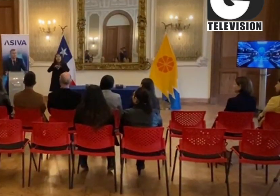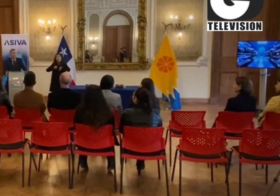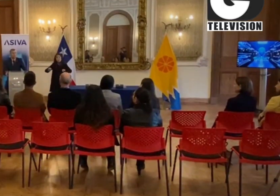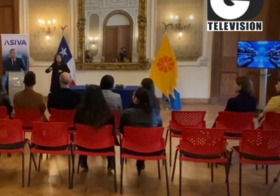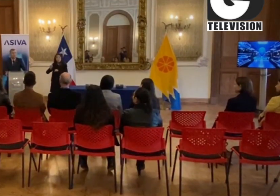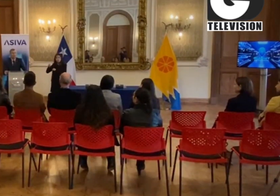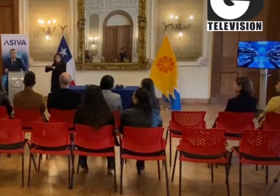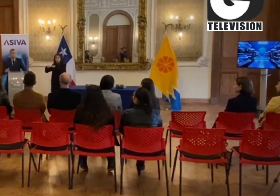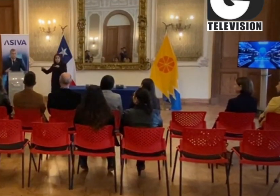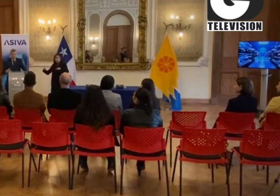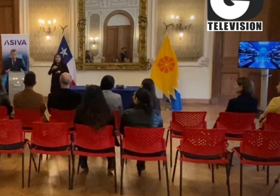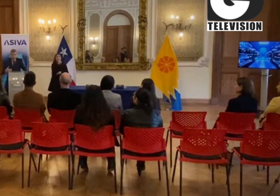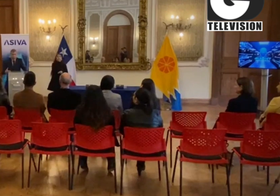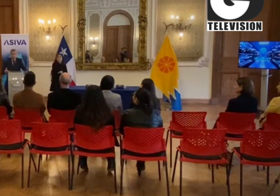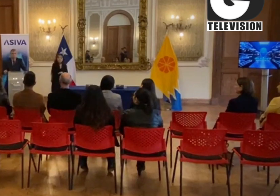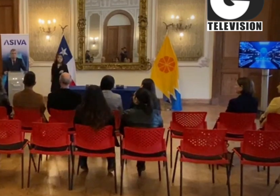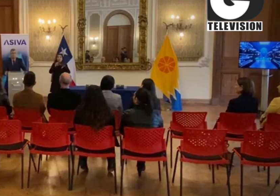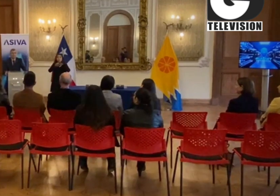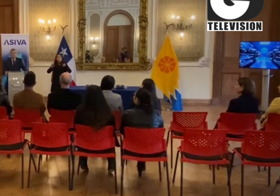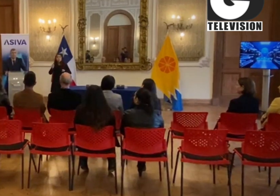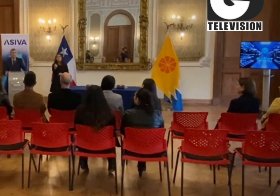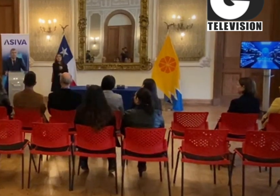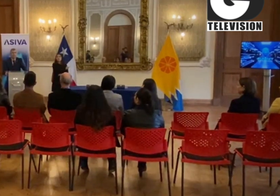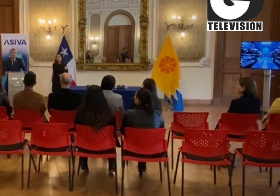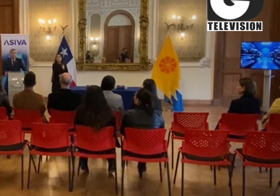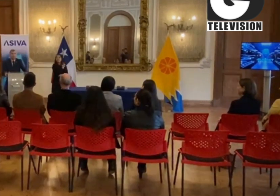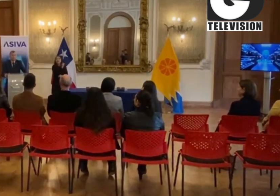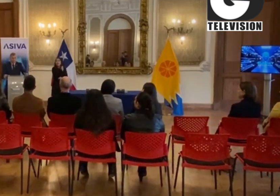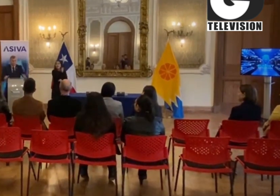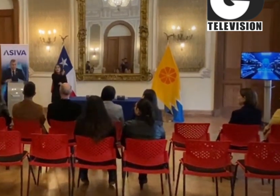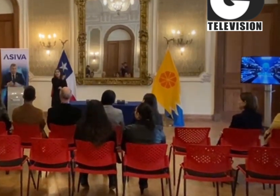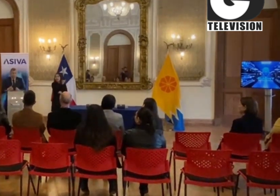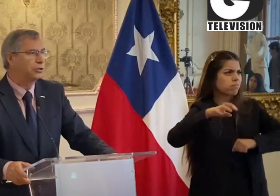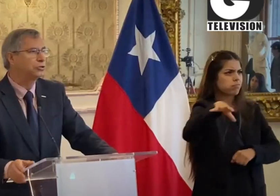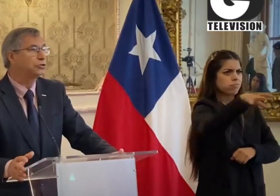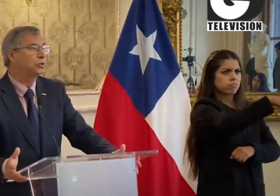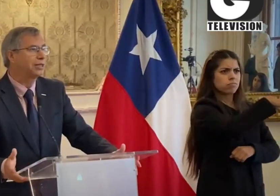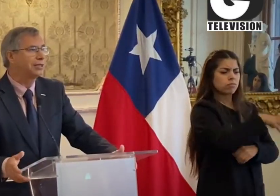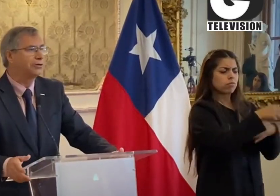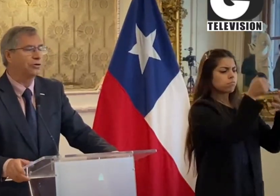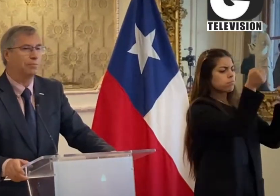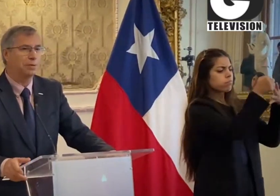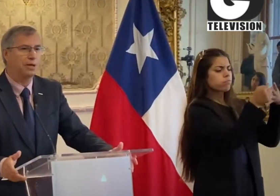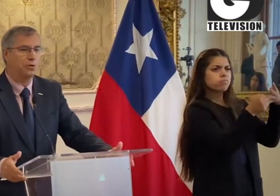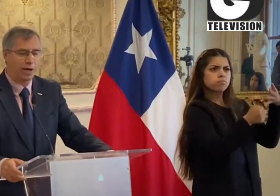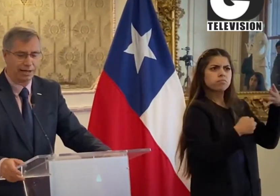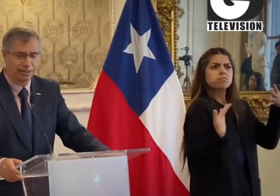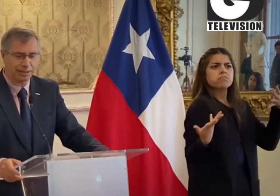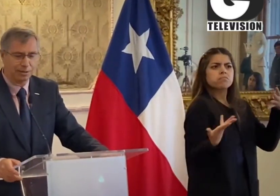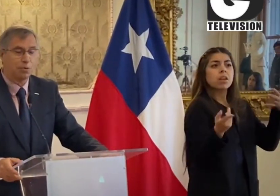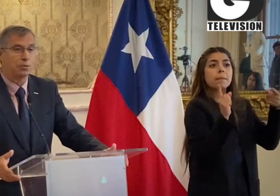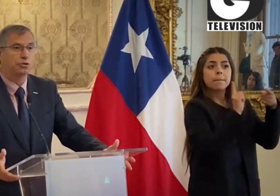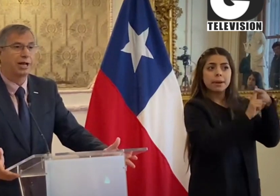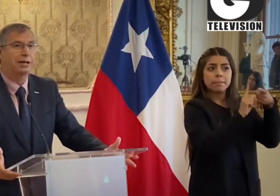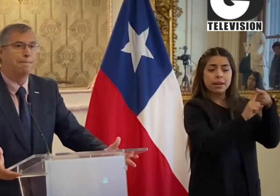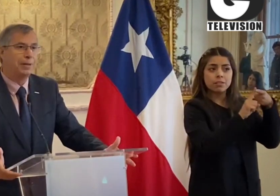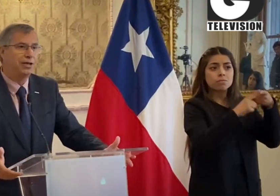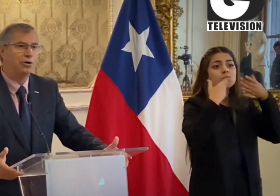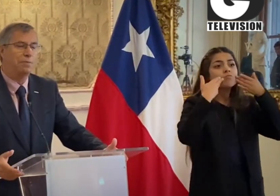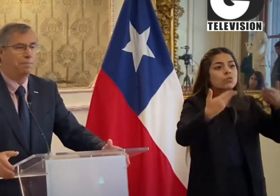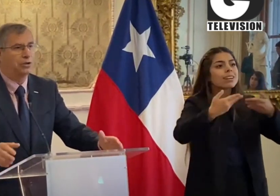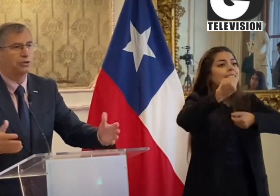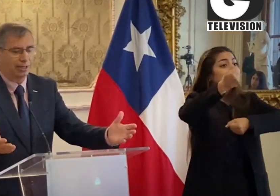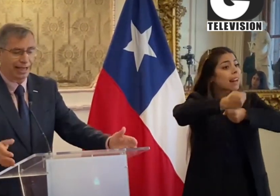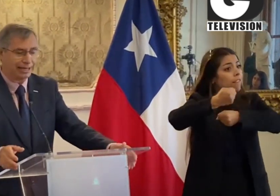de eh apalancar empleo a través de nuestra oficina de intermediación laboral y todo esto en un marco de capacitaciones de charlas eh vamos a hablar de